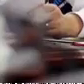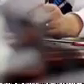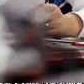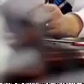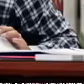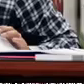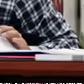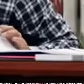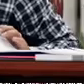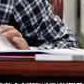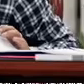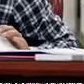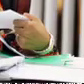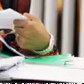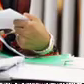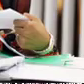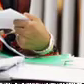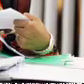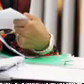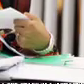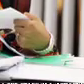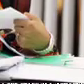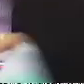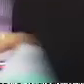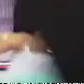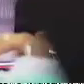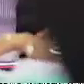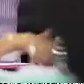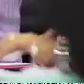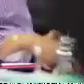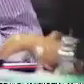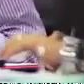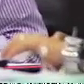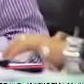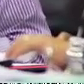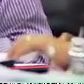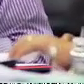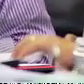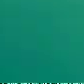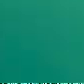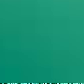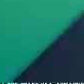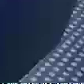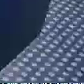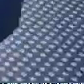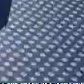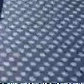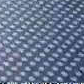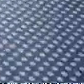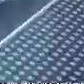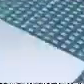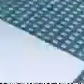noticias el primer noticiero del